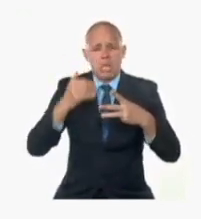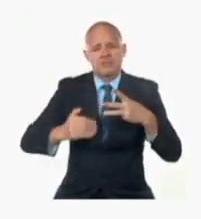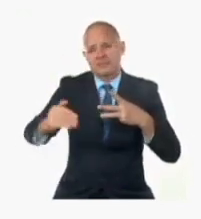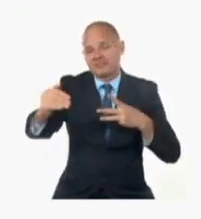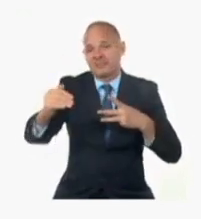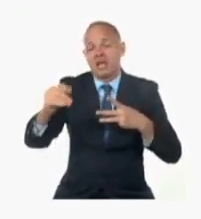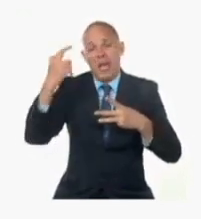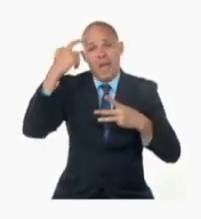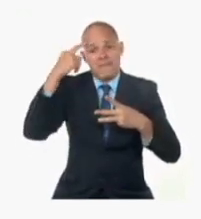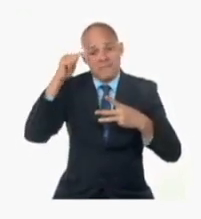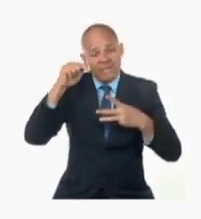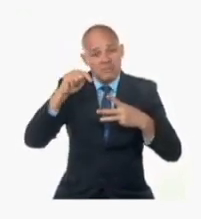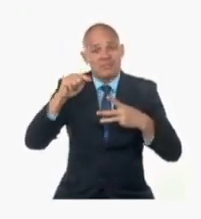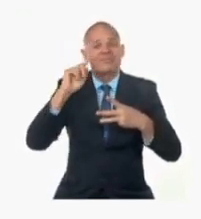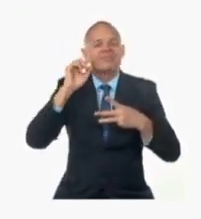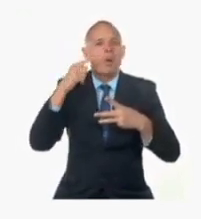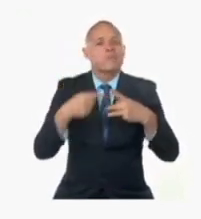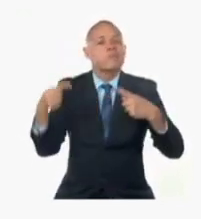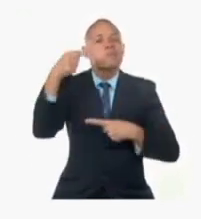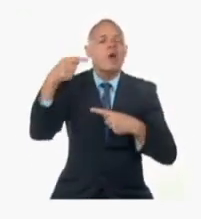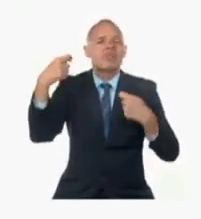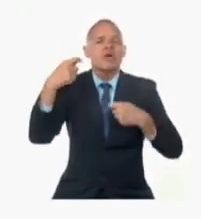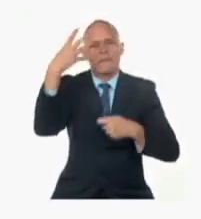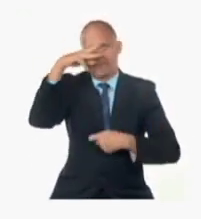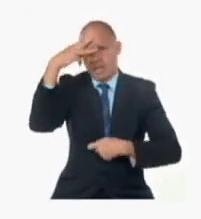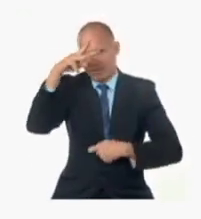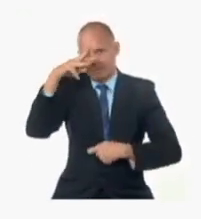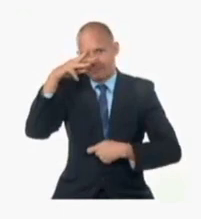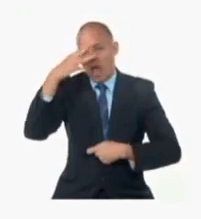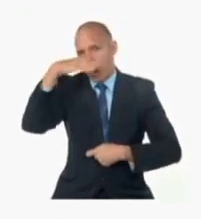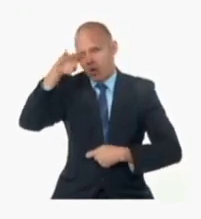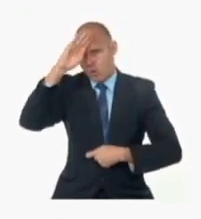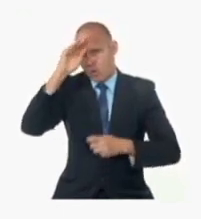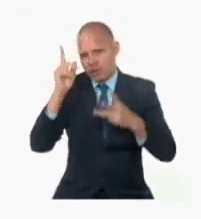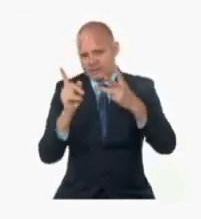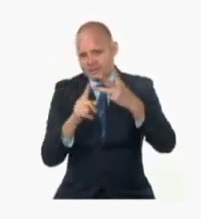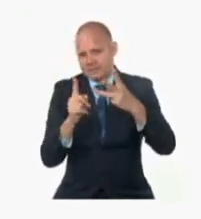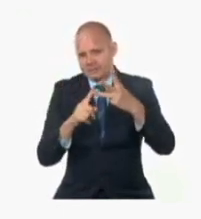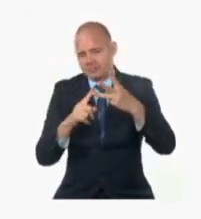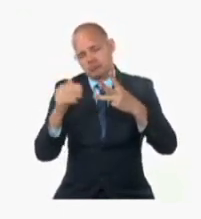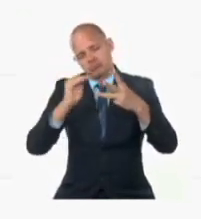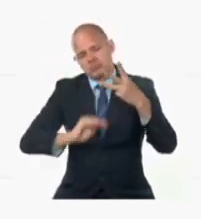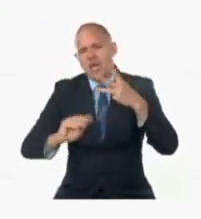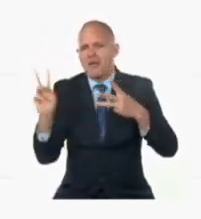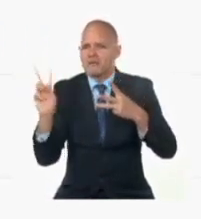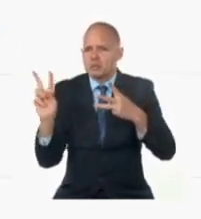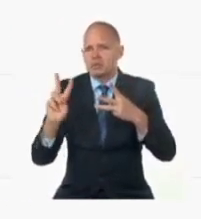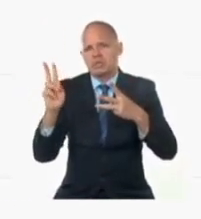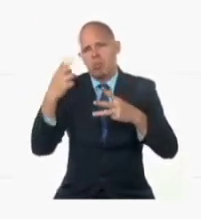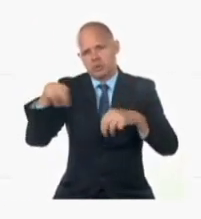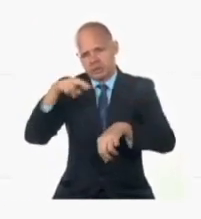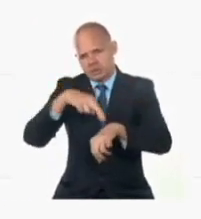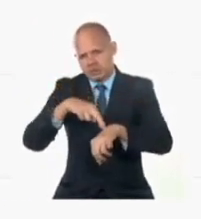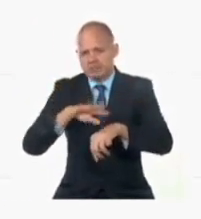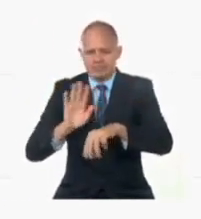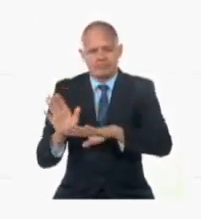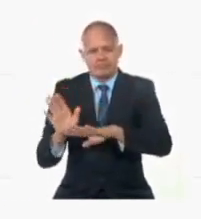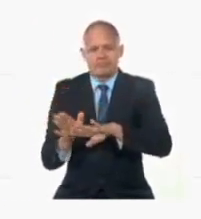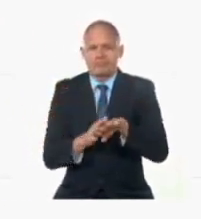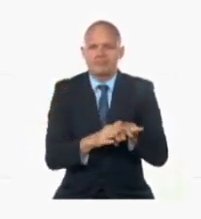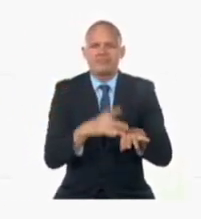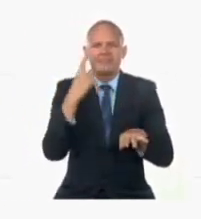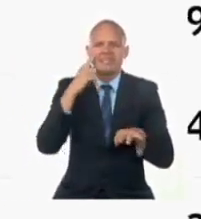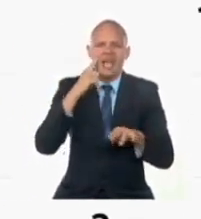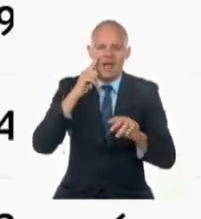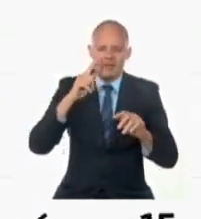debe dominar los Juegos Centroamericanos. Y Cuba se mantiene tercero, detrás Venezuela y Puerto Rico. Vamos a echarle un vistazo a las medallas. Hay un